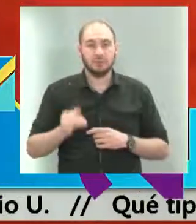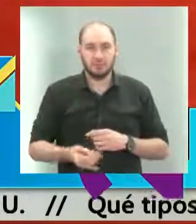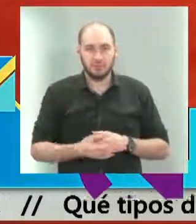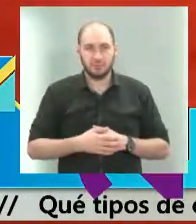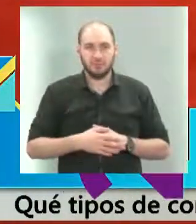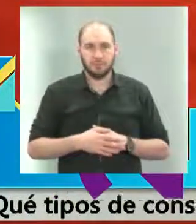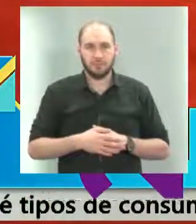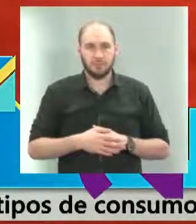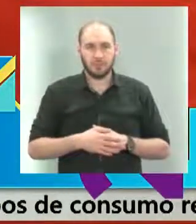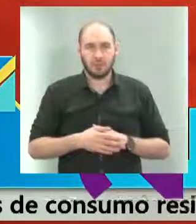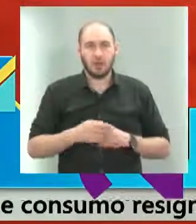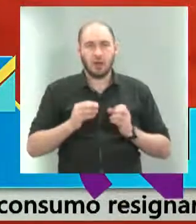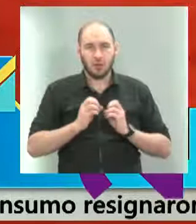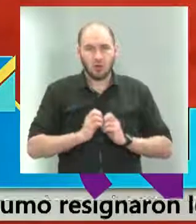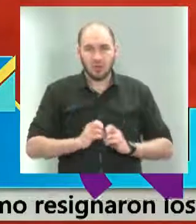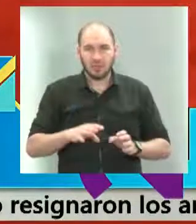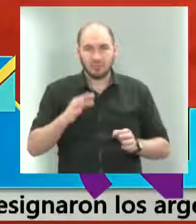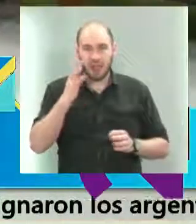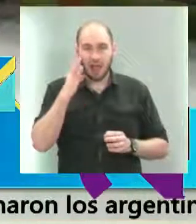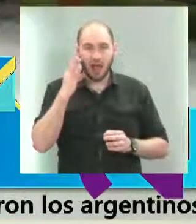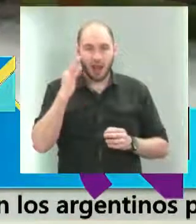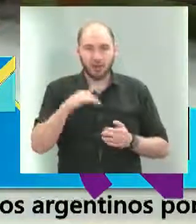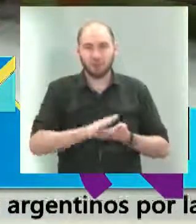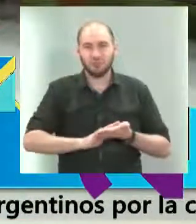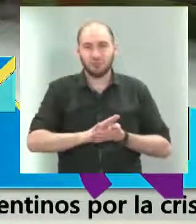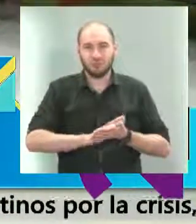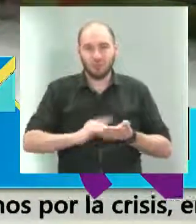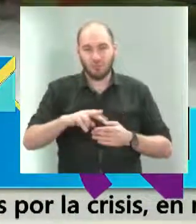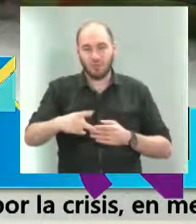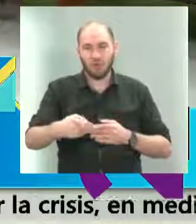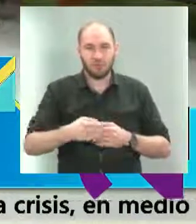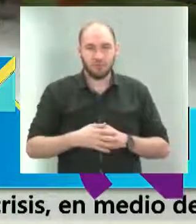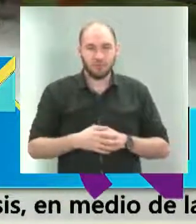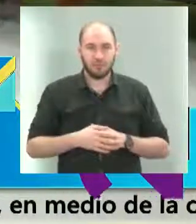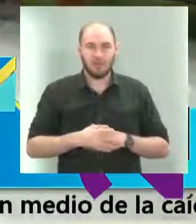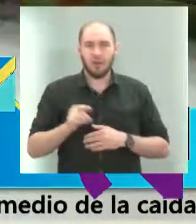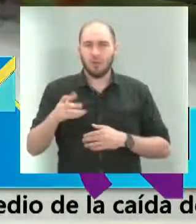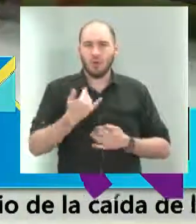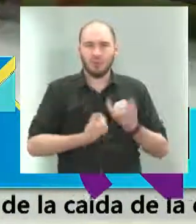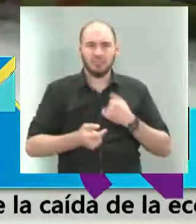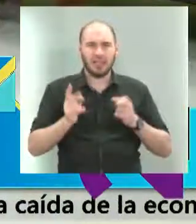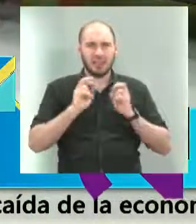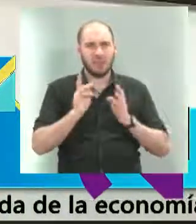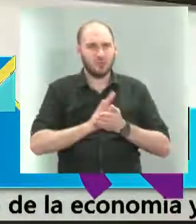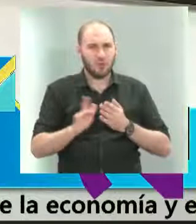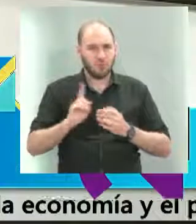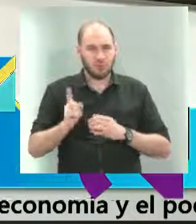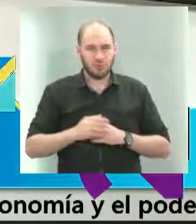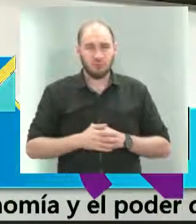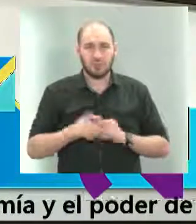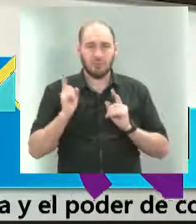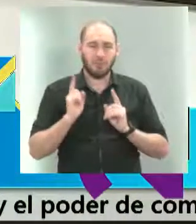sea el comienzo de algo para solucionar lo que viene. Bien. Vos hablabas de que no es un tema nuevo, es un tema que